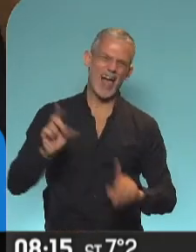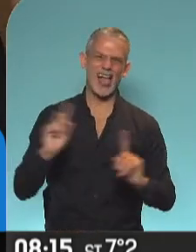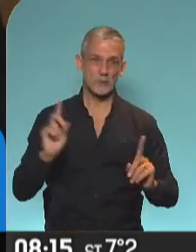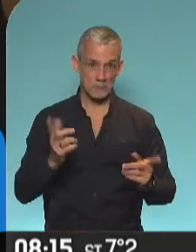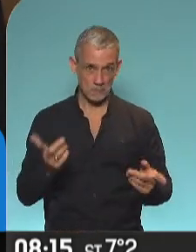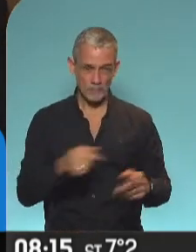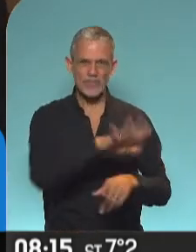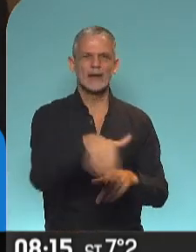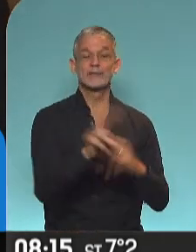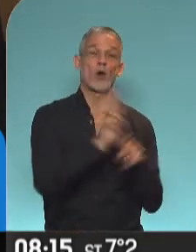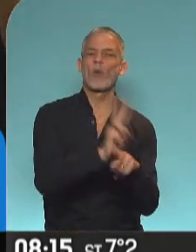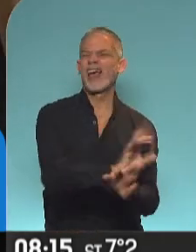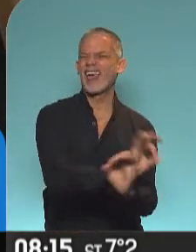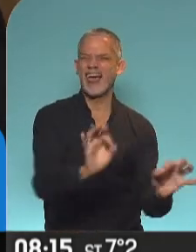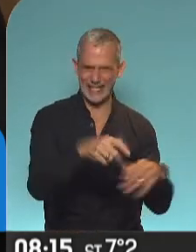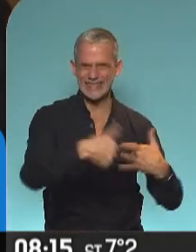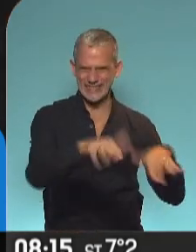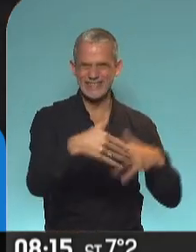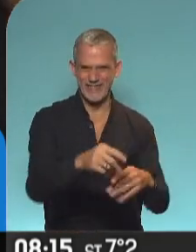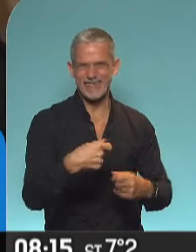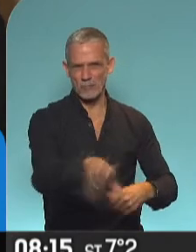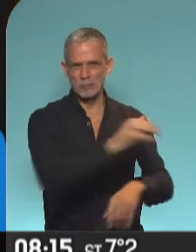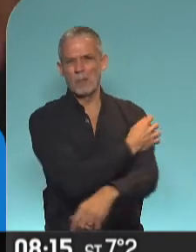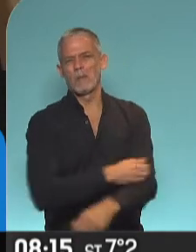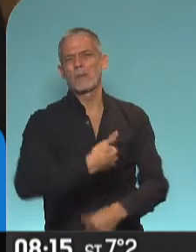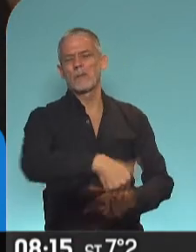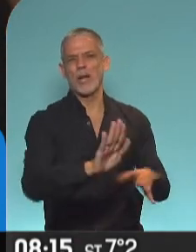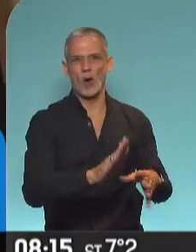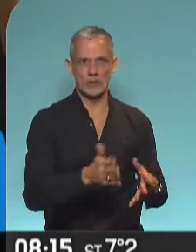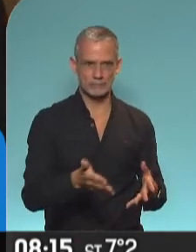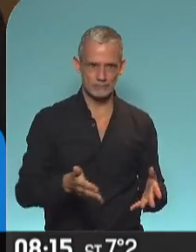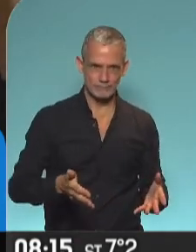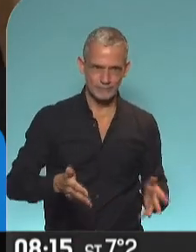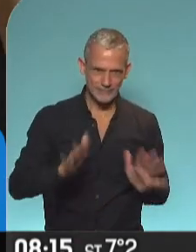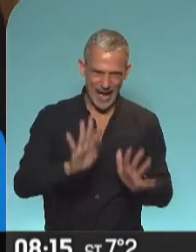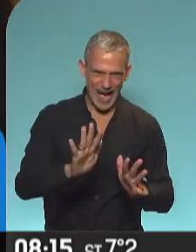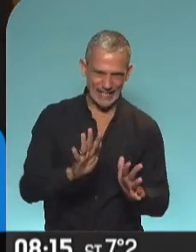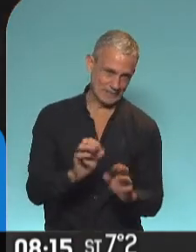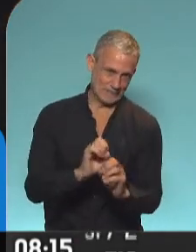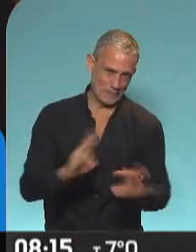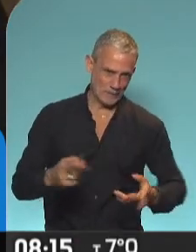que no se cuida y que paradójicamente, con muchas menos posibilidades de